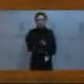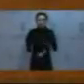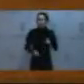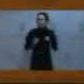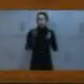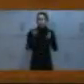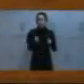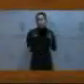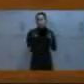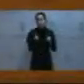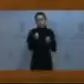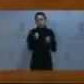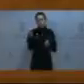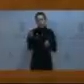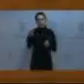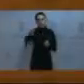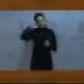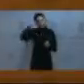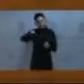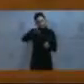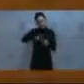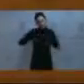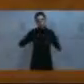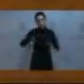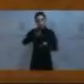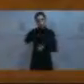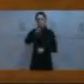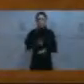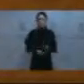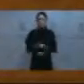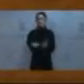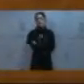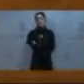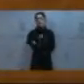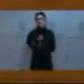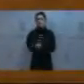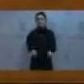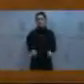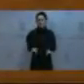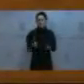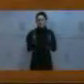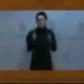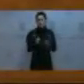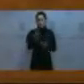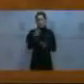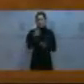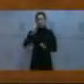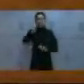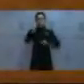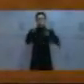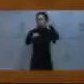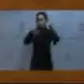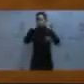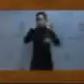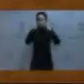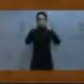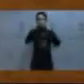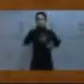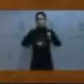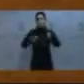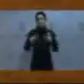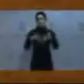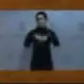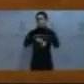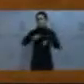sea consciente de ello. Las tasas de natalidad son muy bajas, el éxodo de los jóvenes, los problemas de integración de los